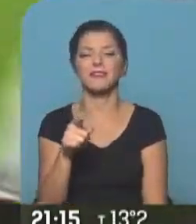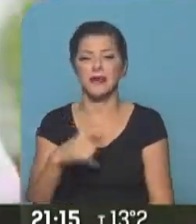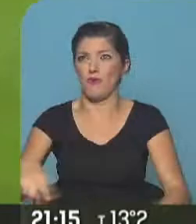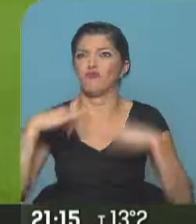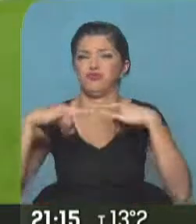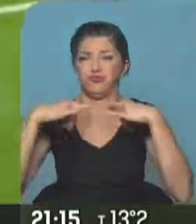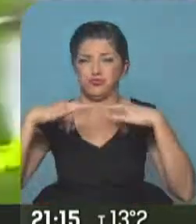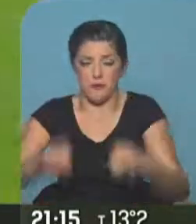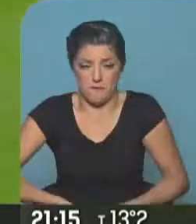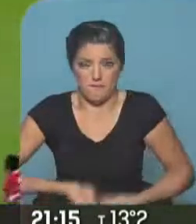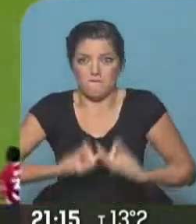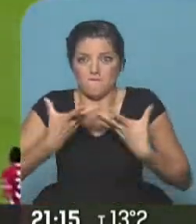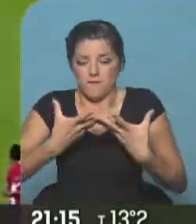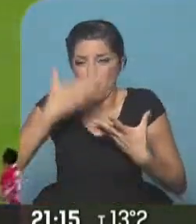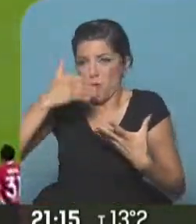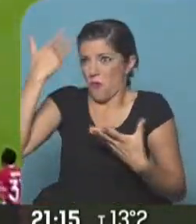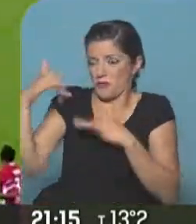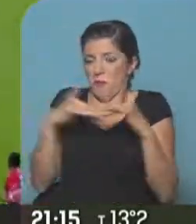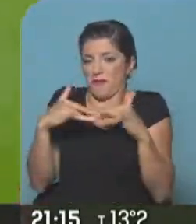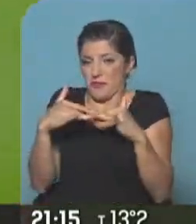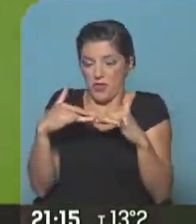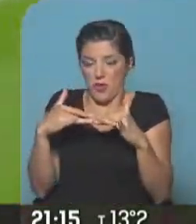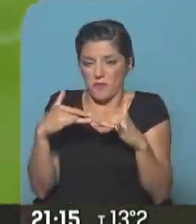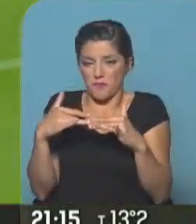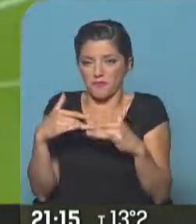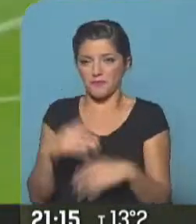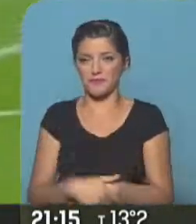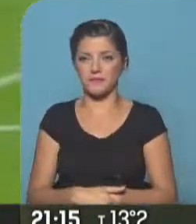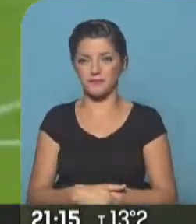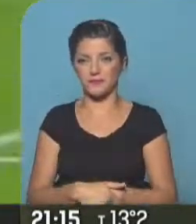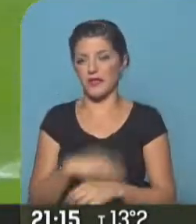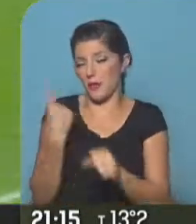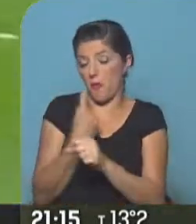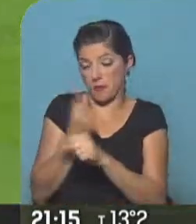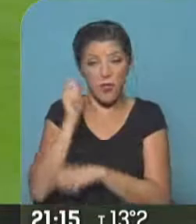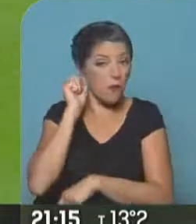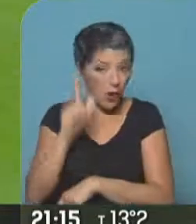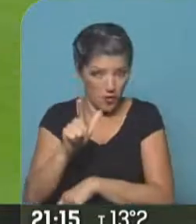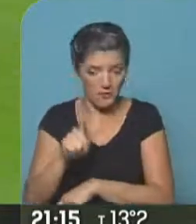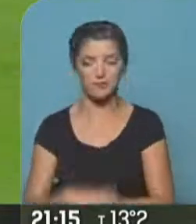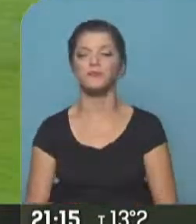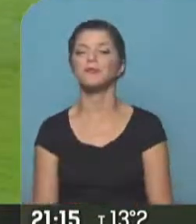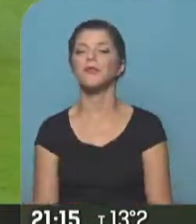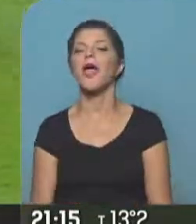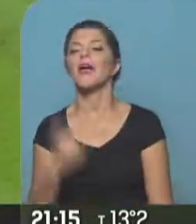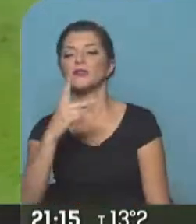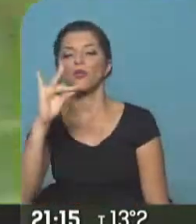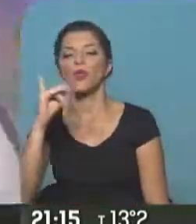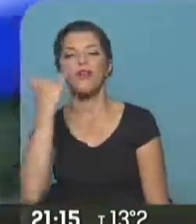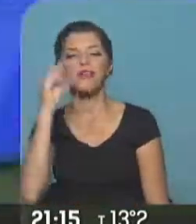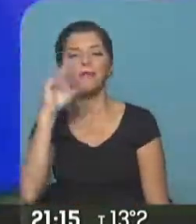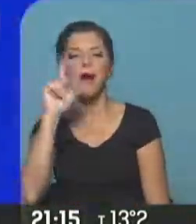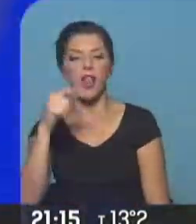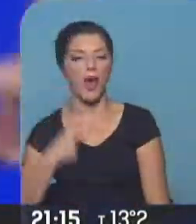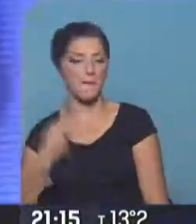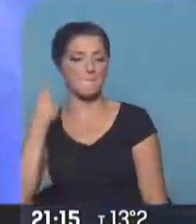bronca por los últimos partidos en los cuales estaba con la pólvora mojada. El segundo, pase de Dybala a la red, intenta